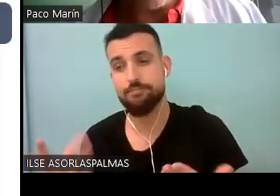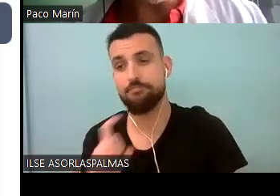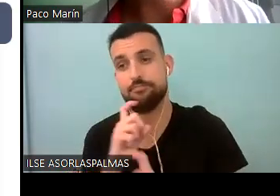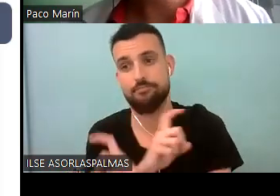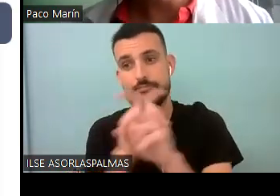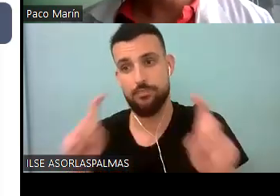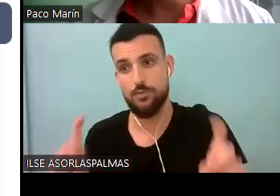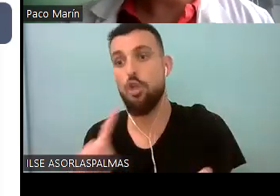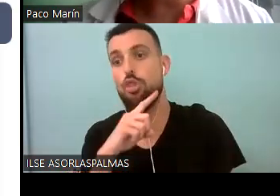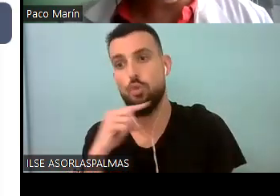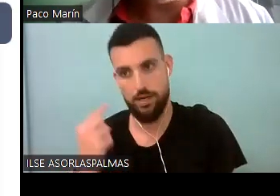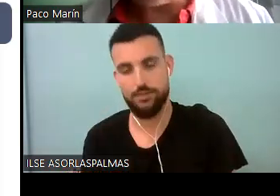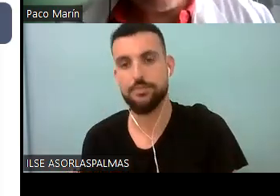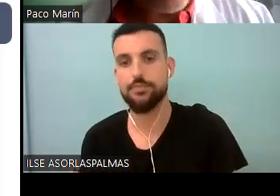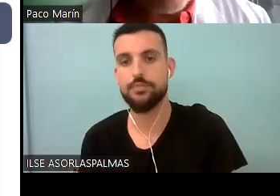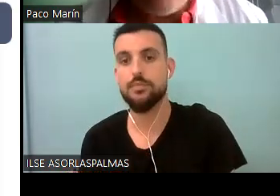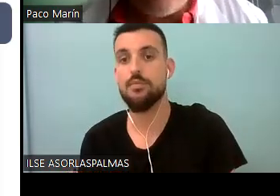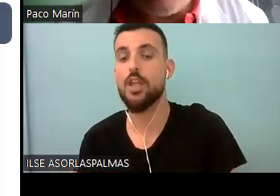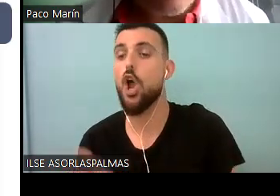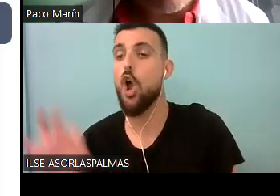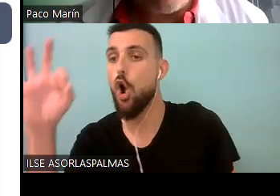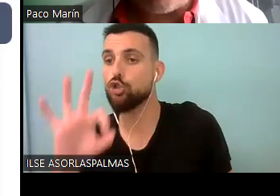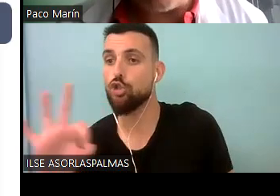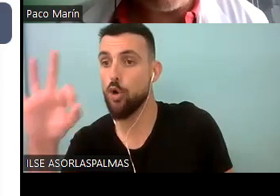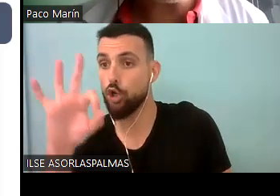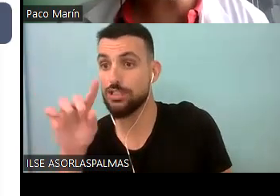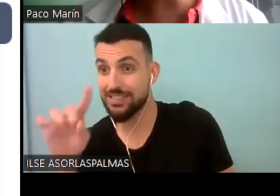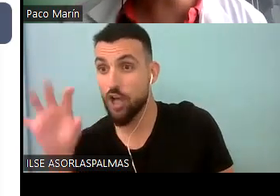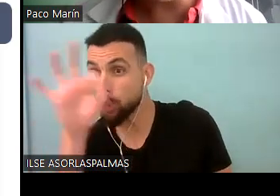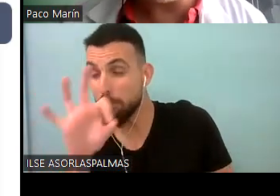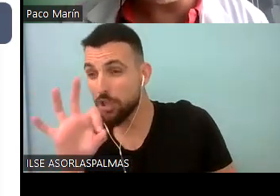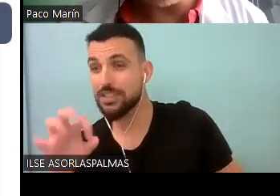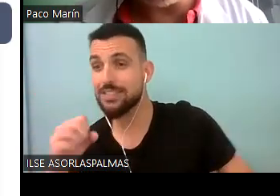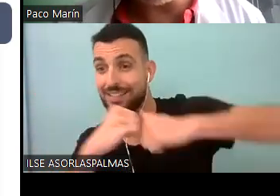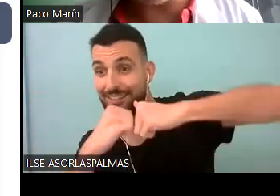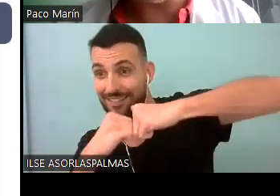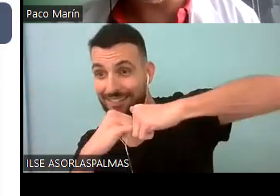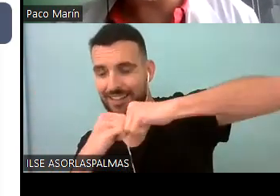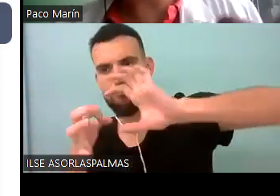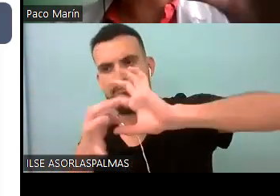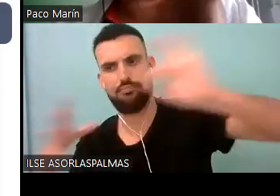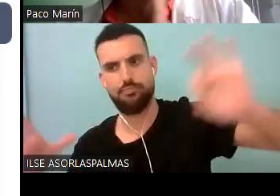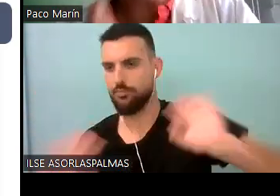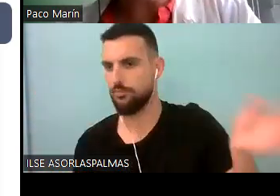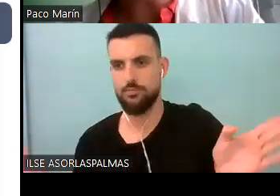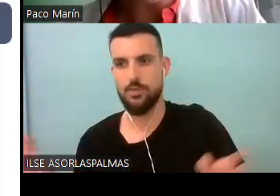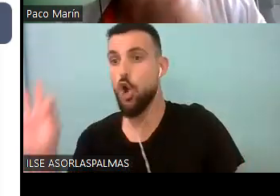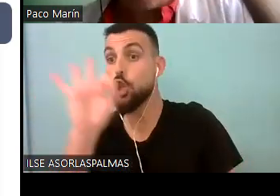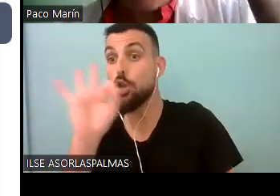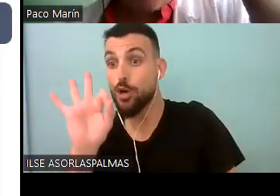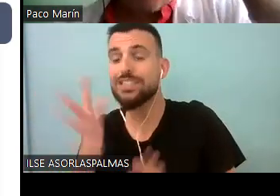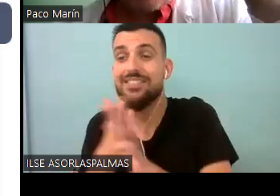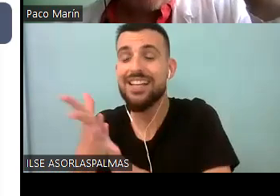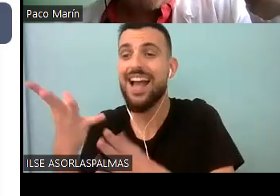definición, duele. La osteoporosis no tiene nada que ver con las articulaciones. En realidad, la osteoporosis es la cantidad de calcio que tenemos dentro de